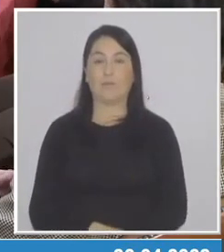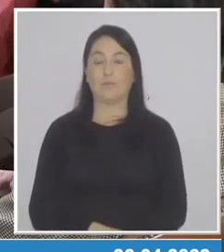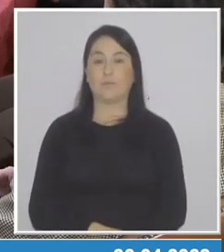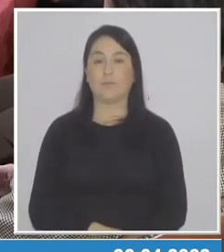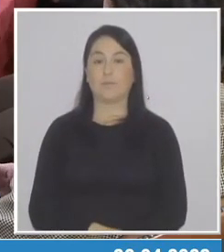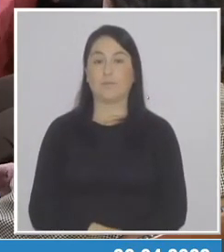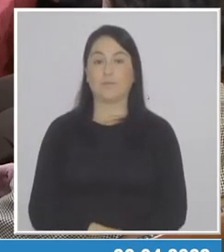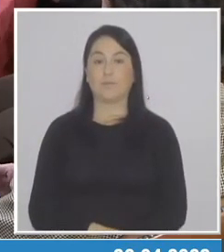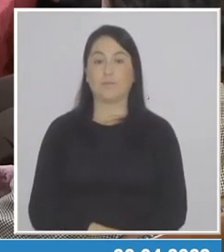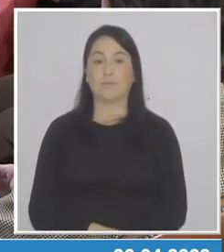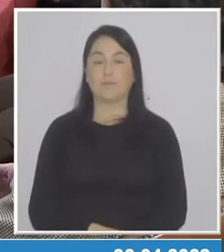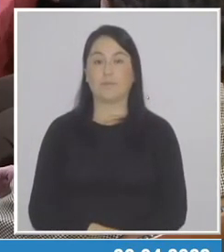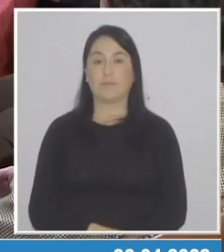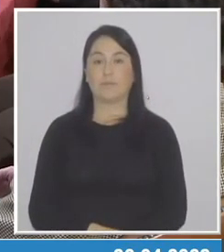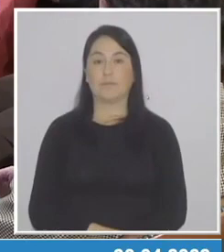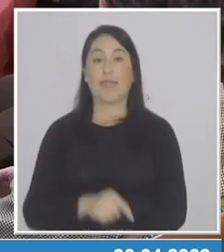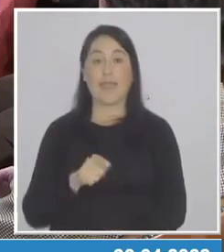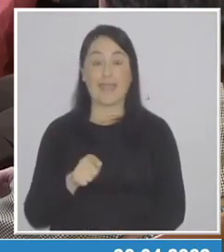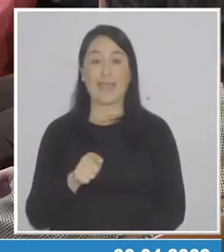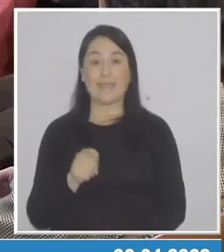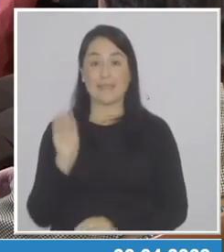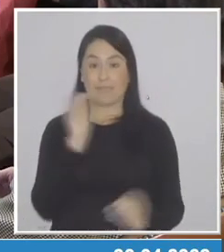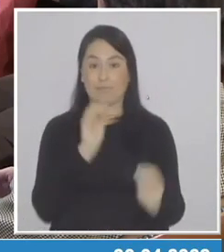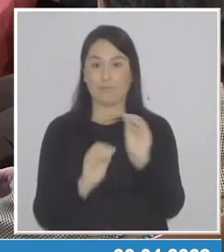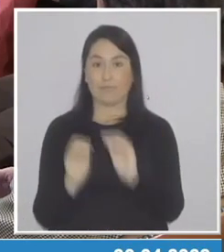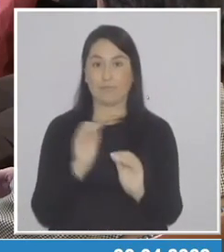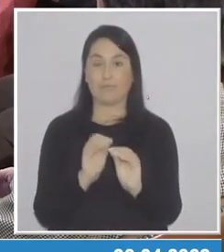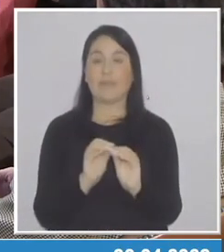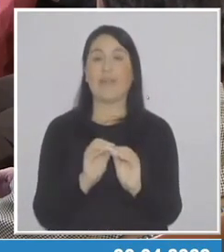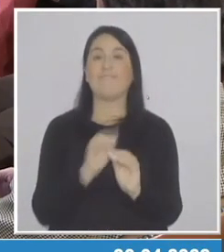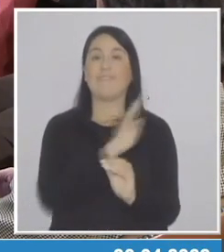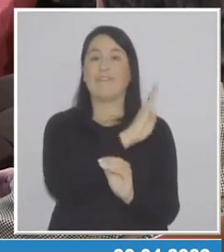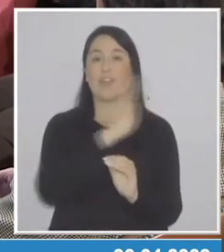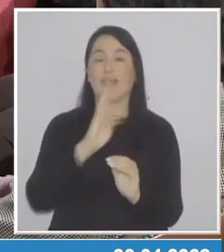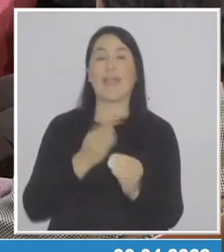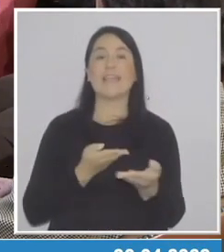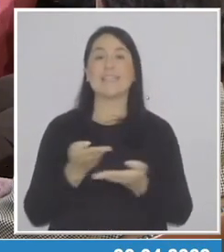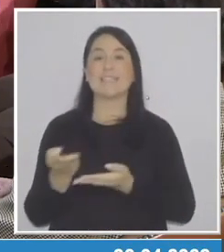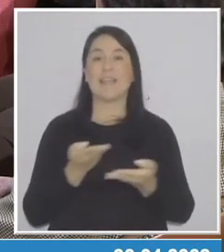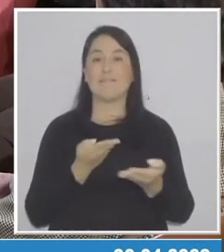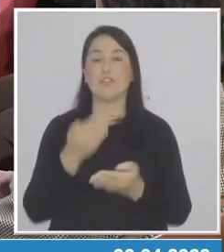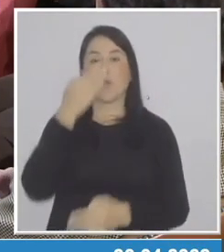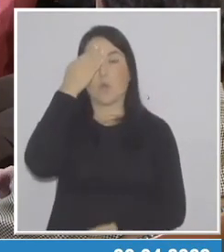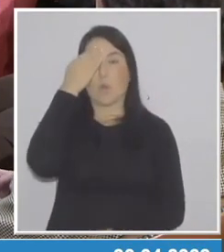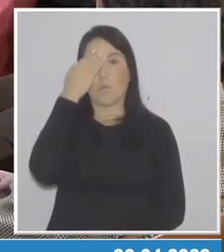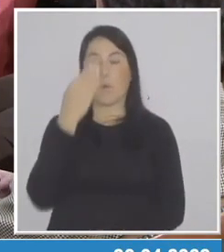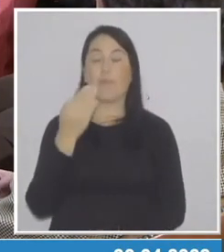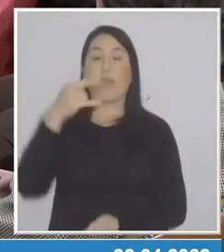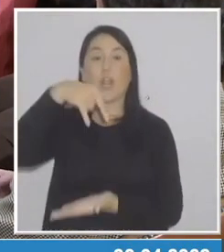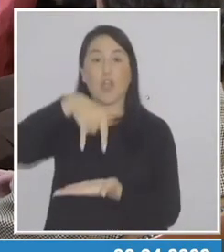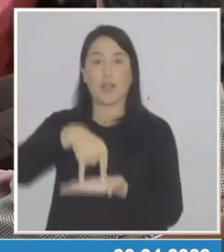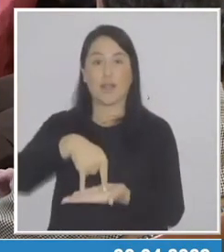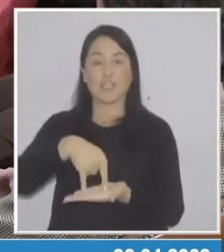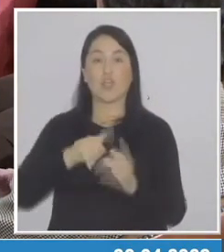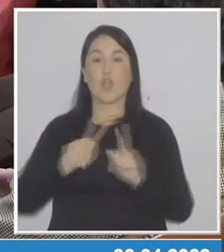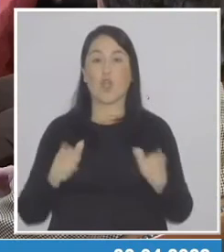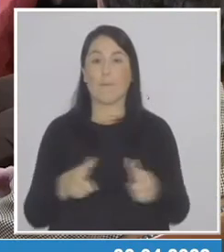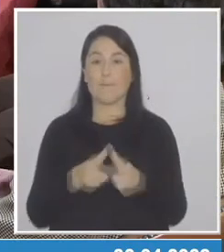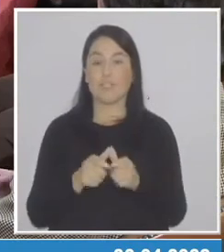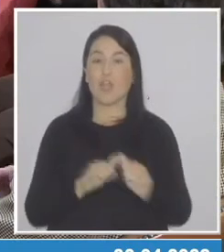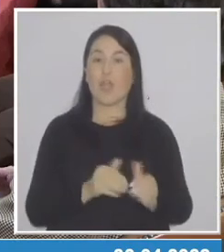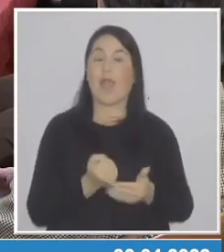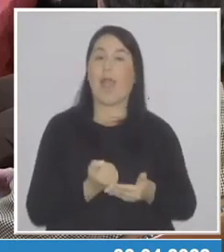La virtud de este diseño, considerando que la biblioteca es un servicio común del Congreso Nacional, es que la comisión contribuye a dar